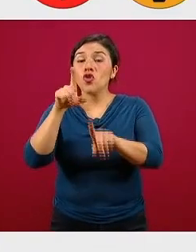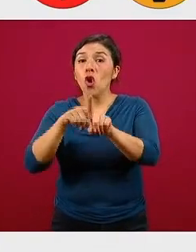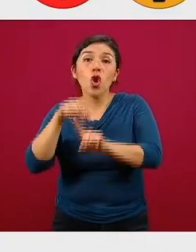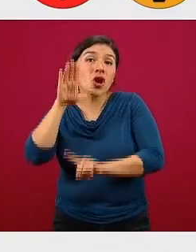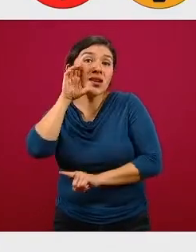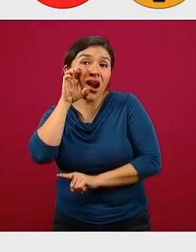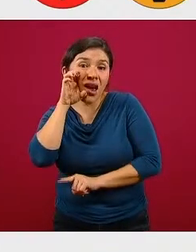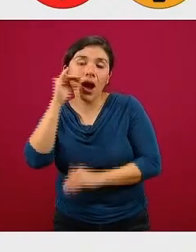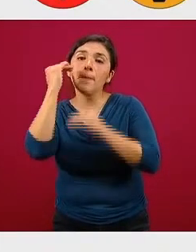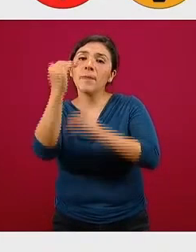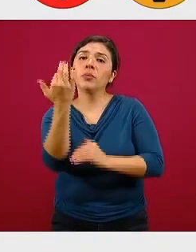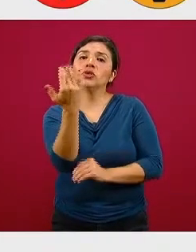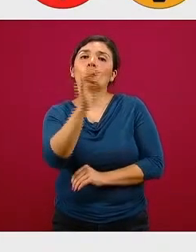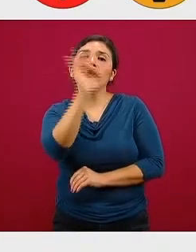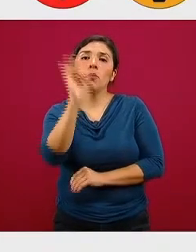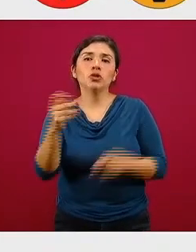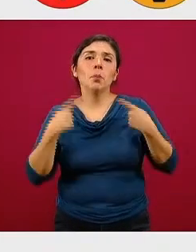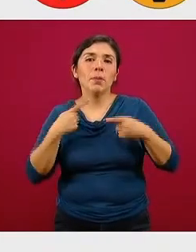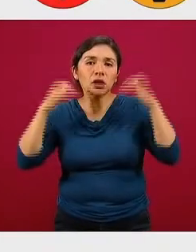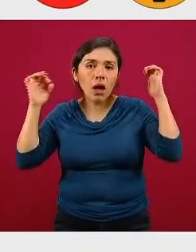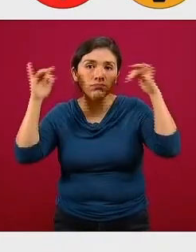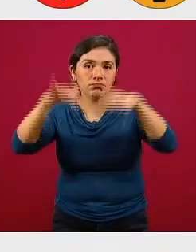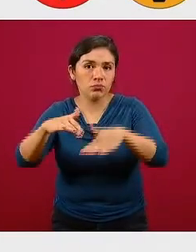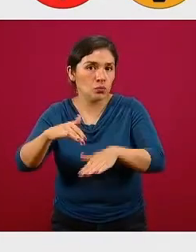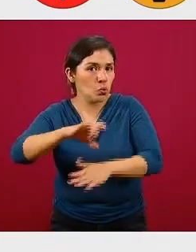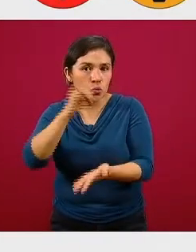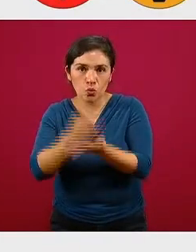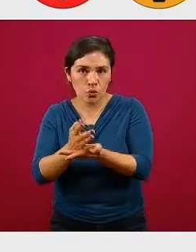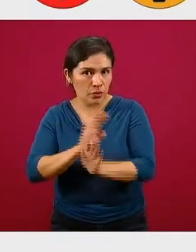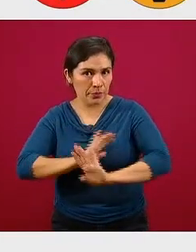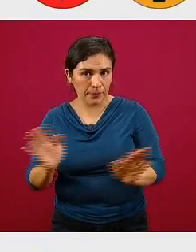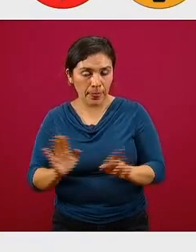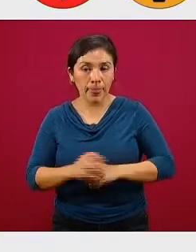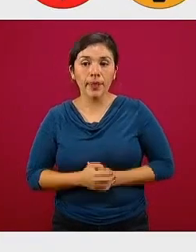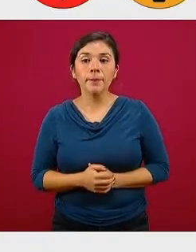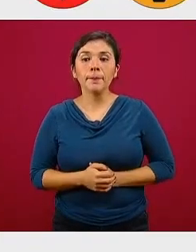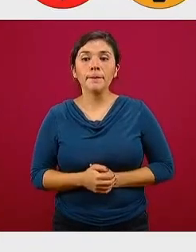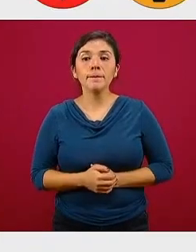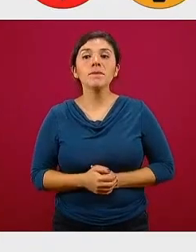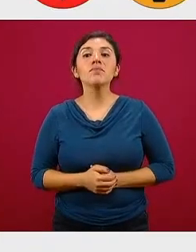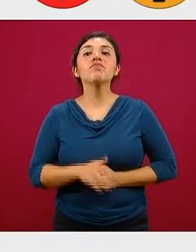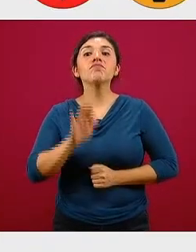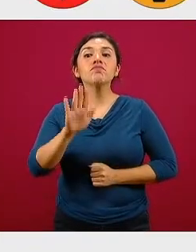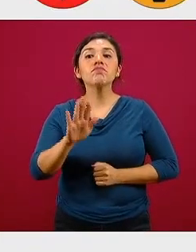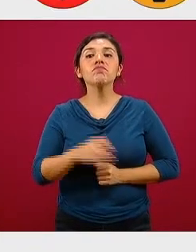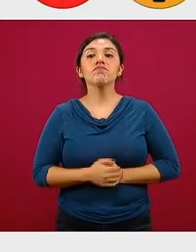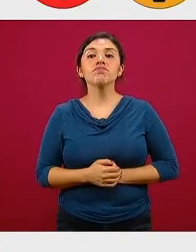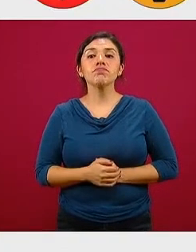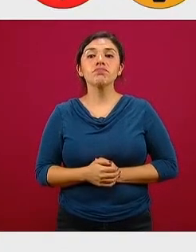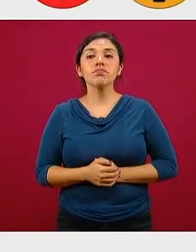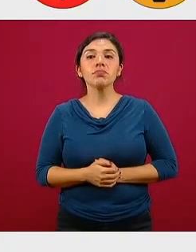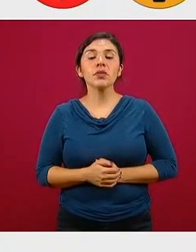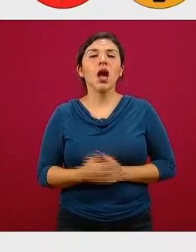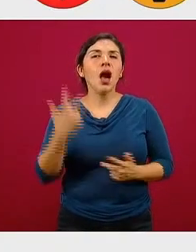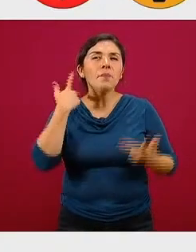los lugares en donde tienen semáforo naranja. Lo que es servicio de